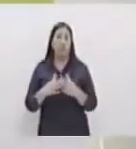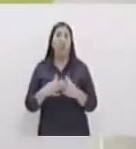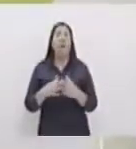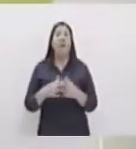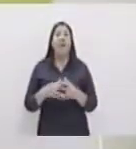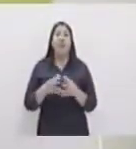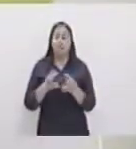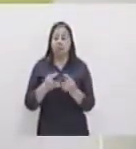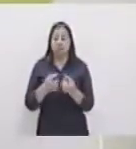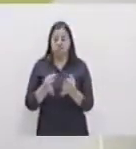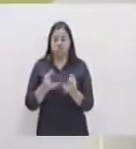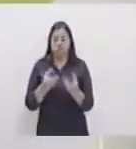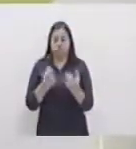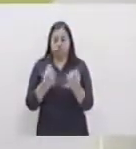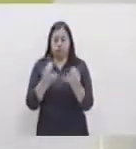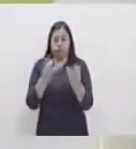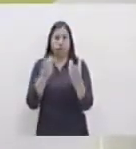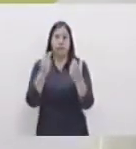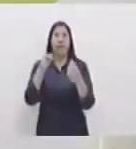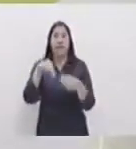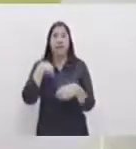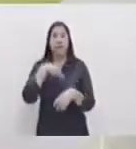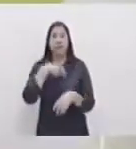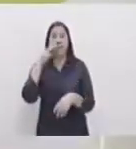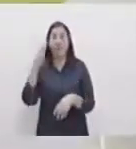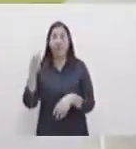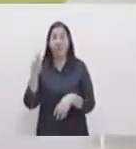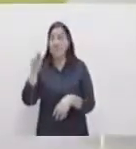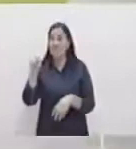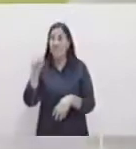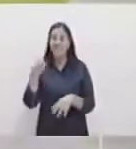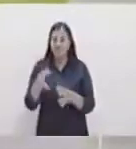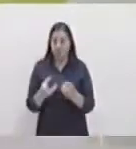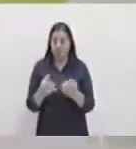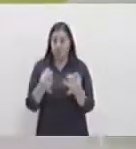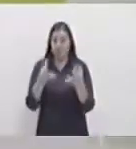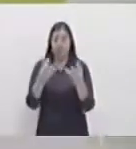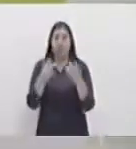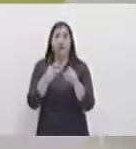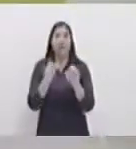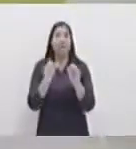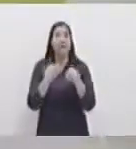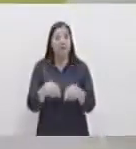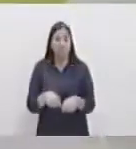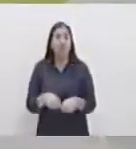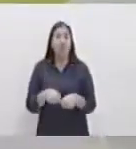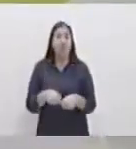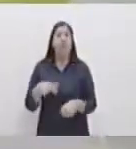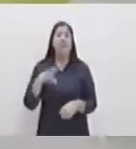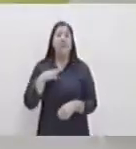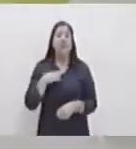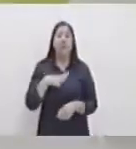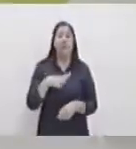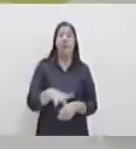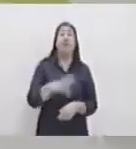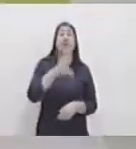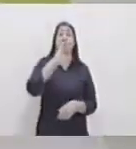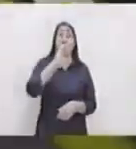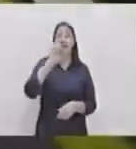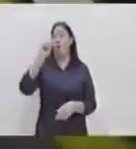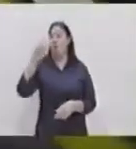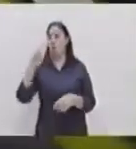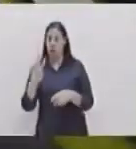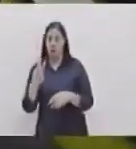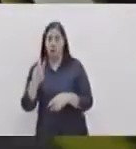La espuma, la efervescencia que nosotros pudimos ver como resultado de esa reacción y que está dotada de CO2, puede